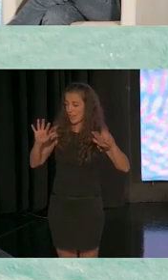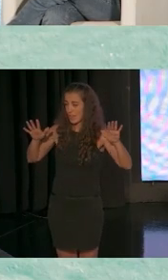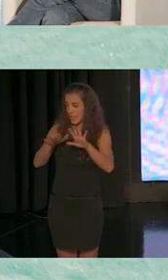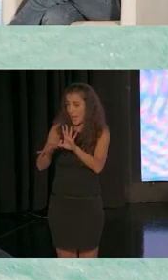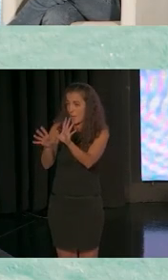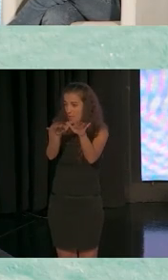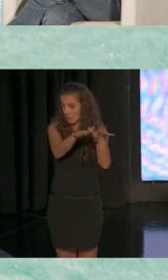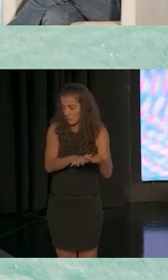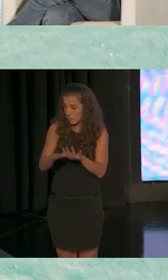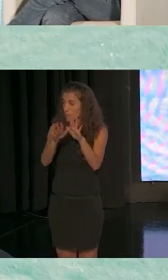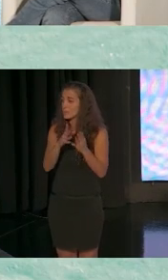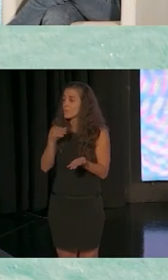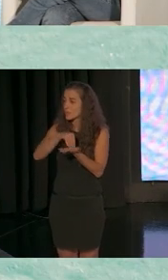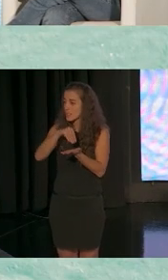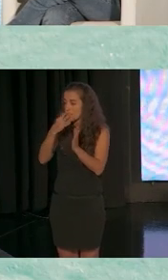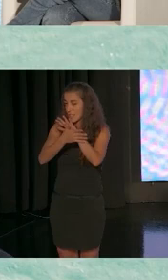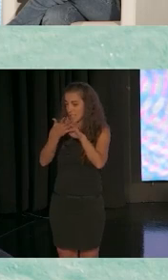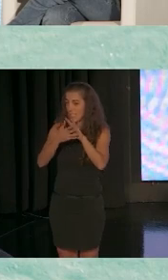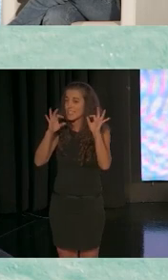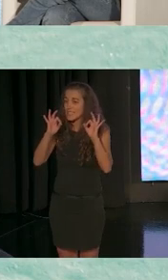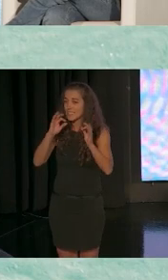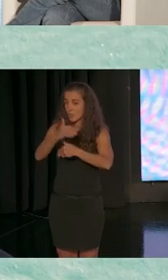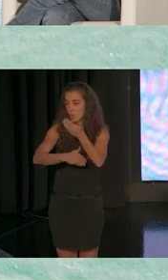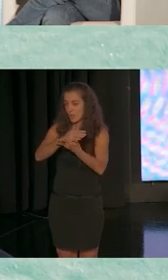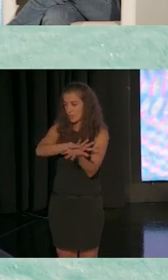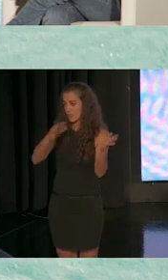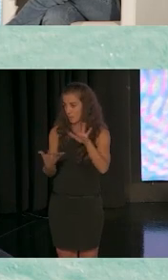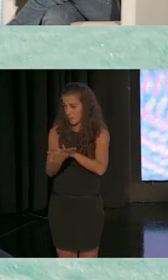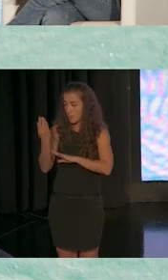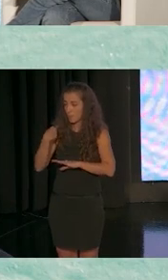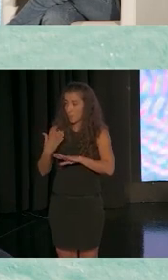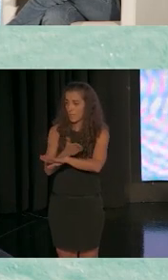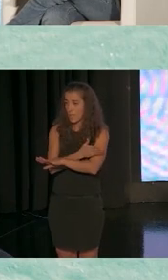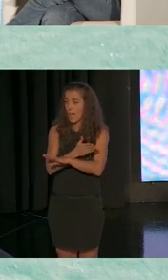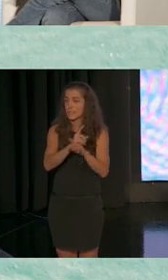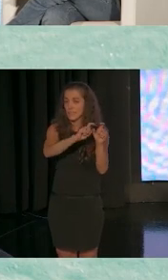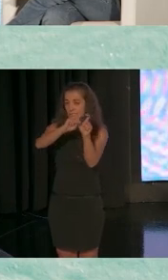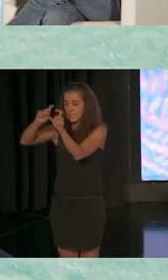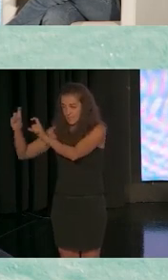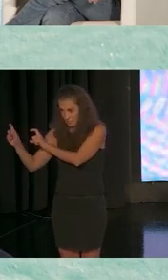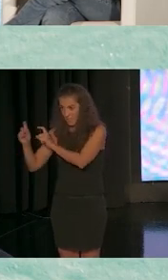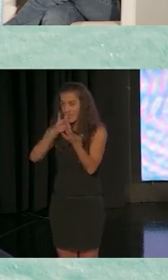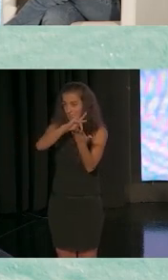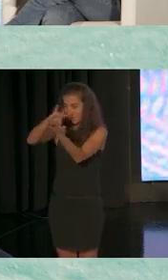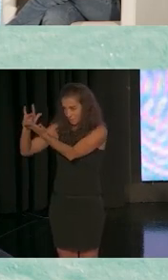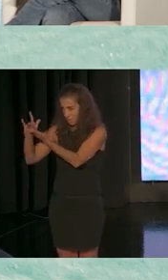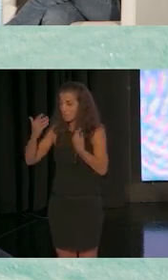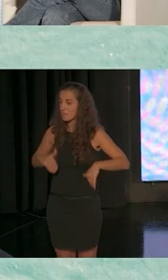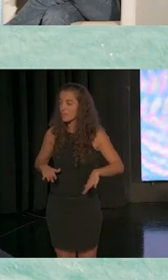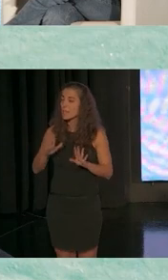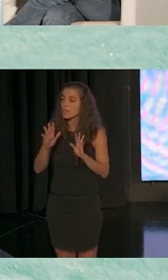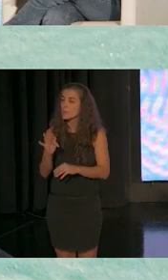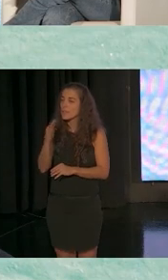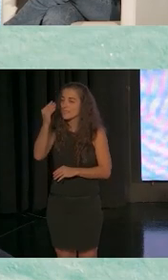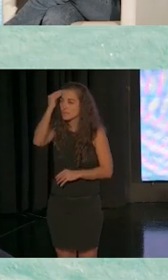veces para ilustrar el proceso de transformación que están llevando a cabo desde las entidades pero que además nos parece una